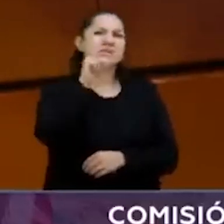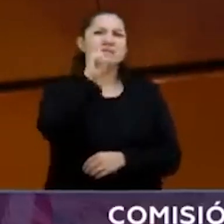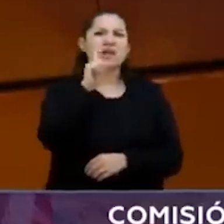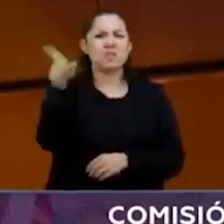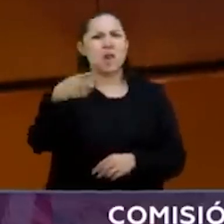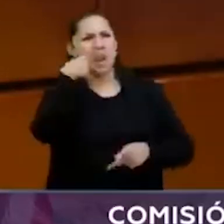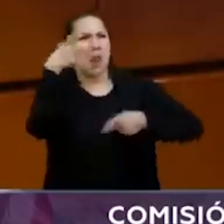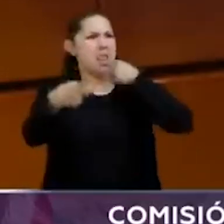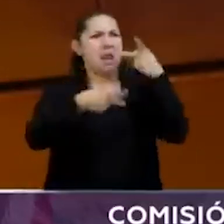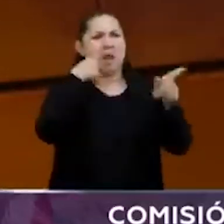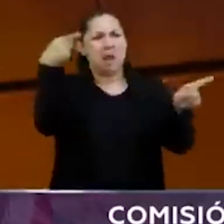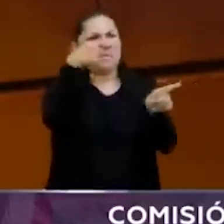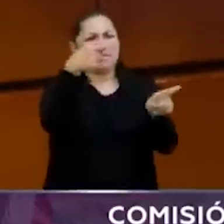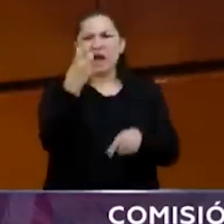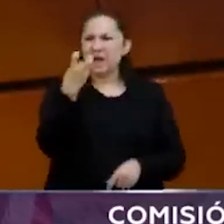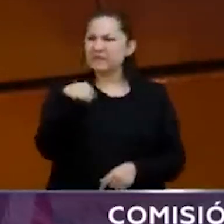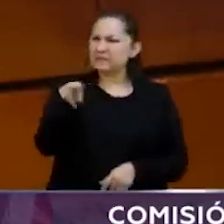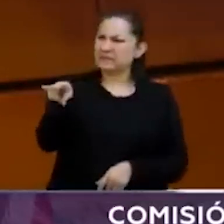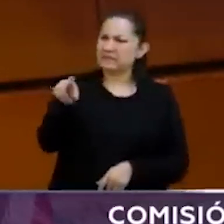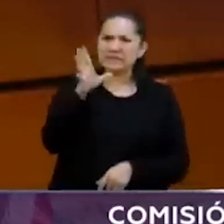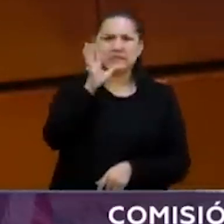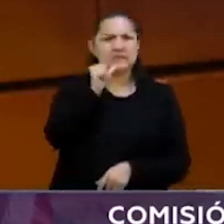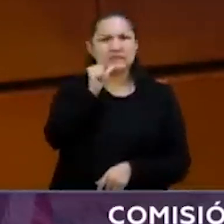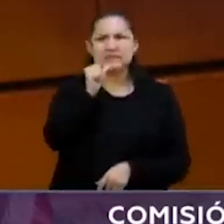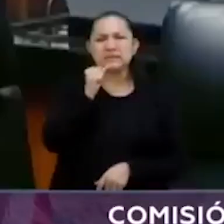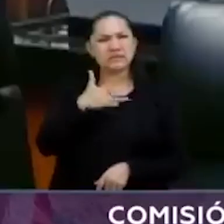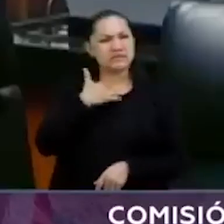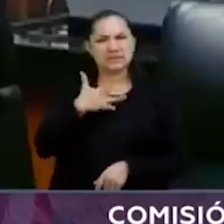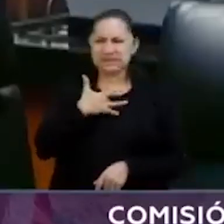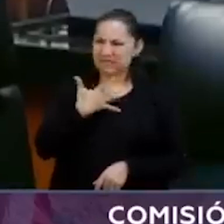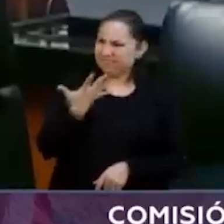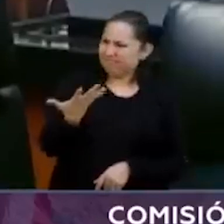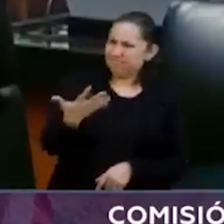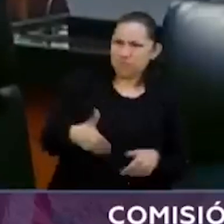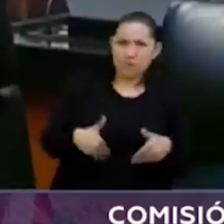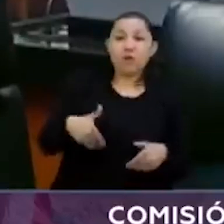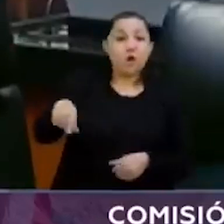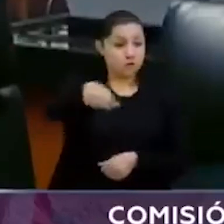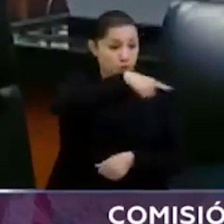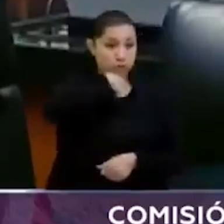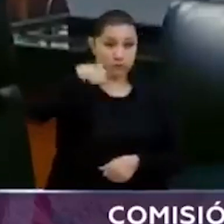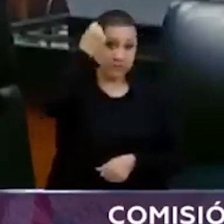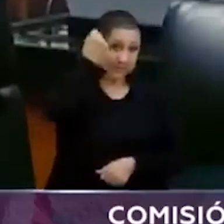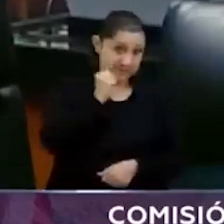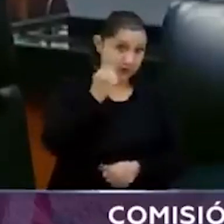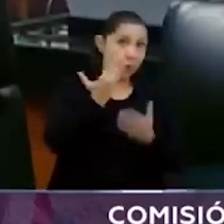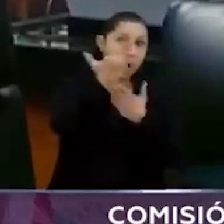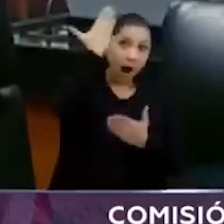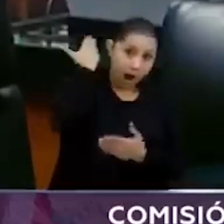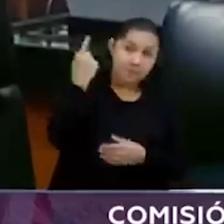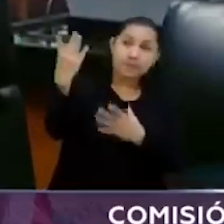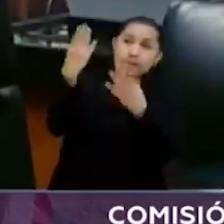este me da pena y desgraciadamente a nosotros en Sinaloa nos enseñaron a cuidar y proteger a